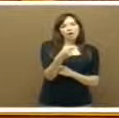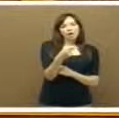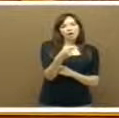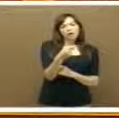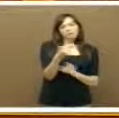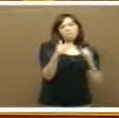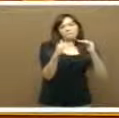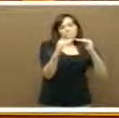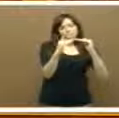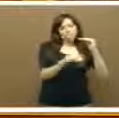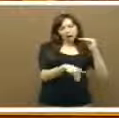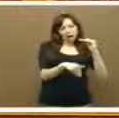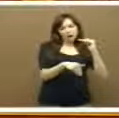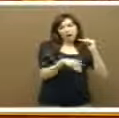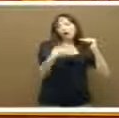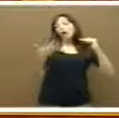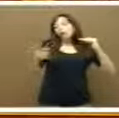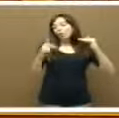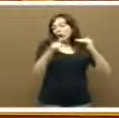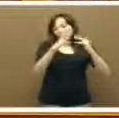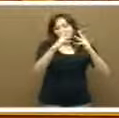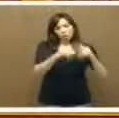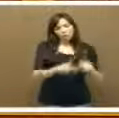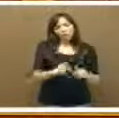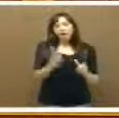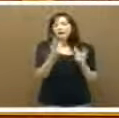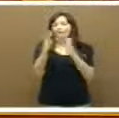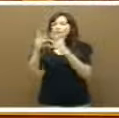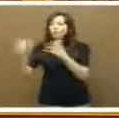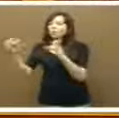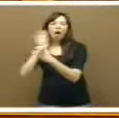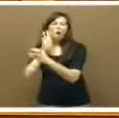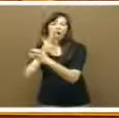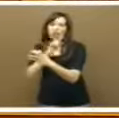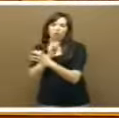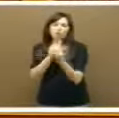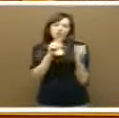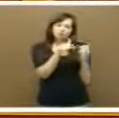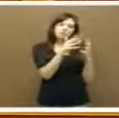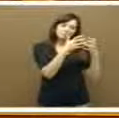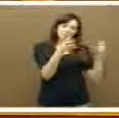bajan. Y es por ahí por donde hay que calcularlo. Y entonces yo le digo,